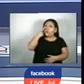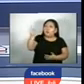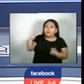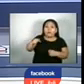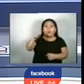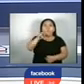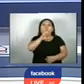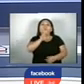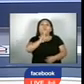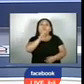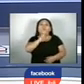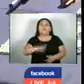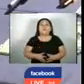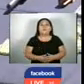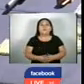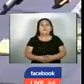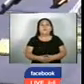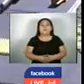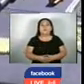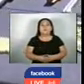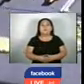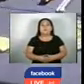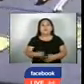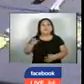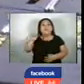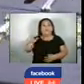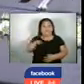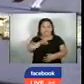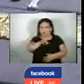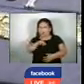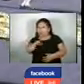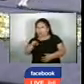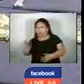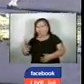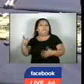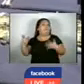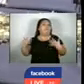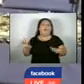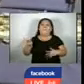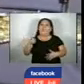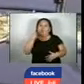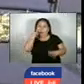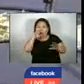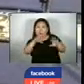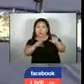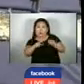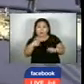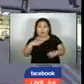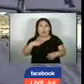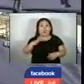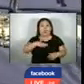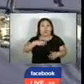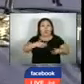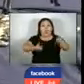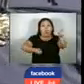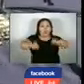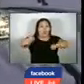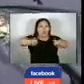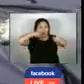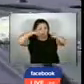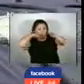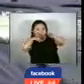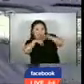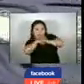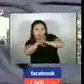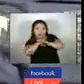Honduras. Es el cargamento que fue incautado. Las armas estaban en un camión que pretendía